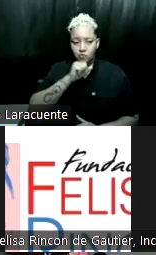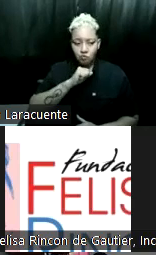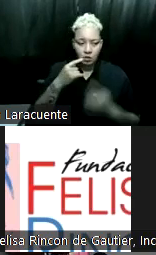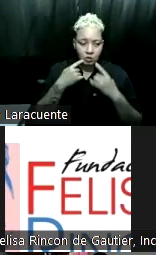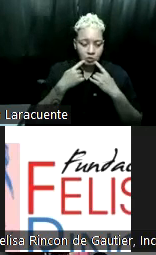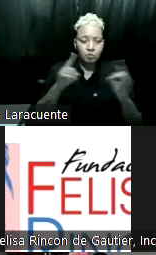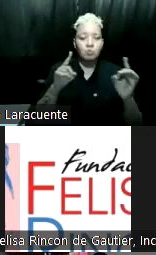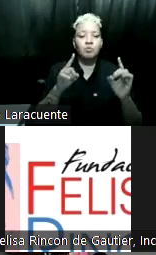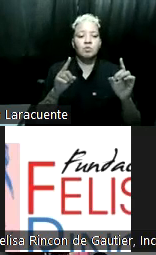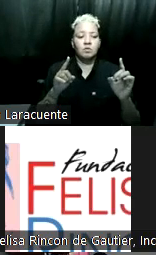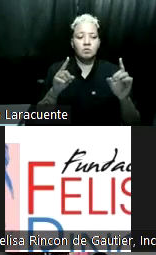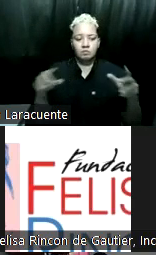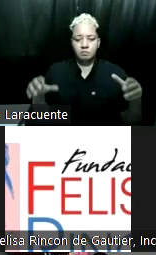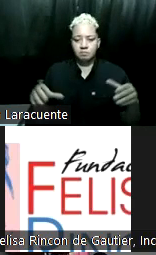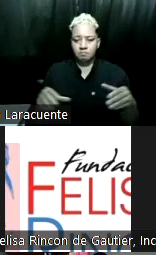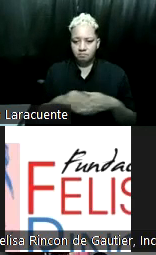que